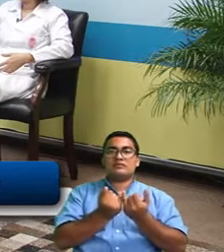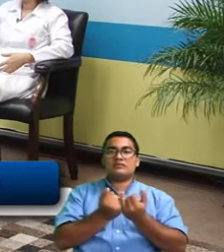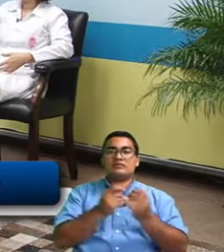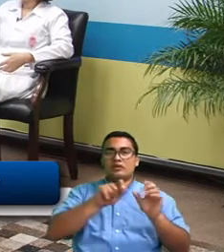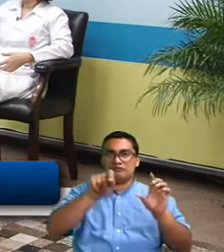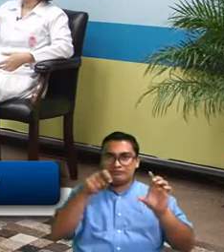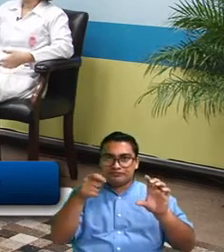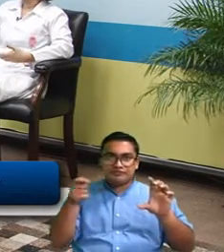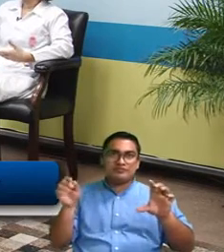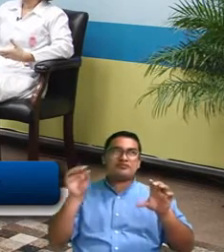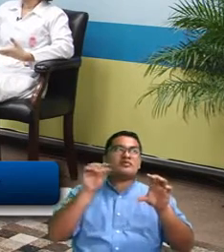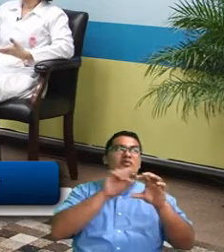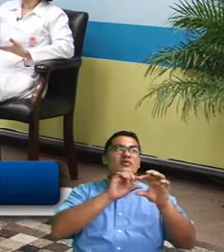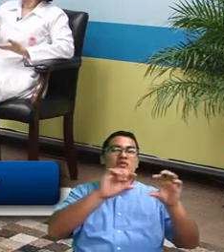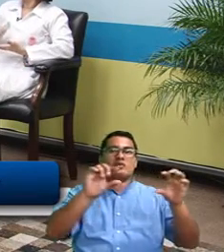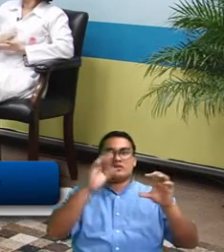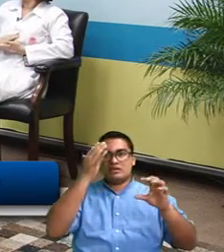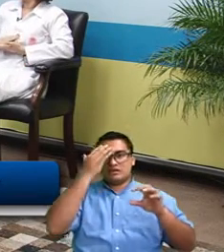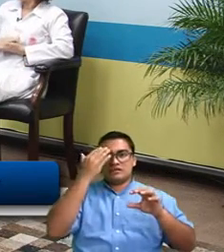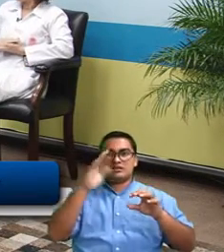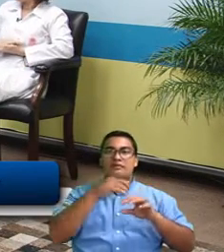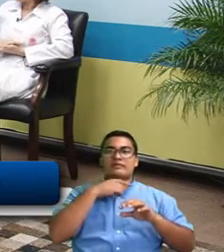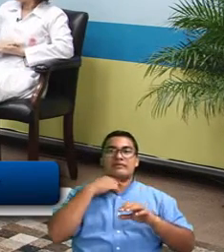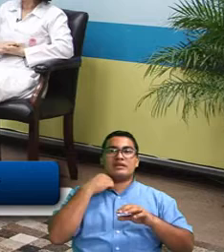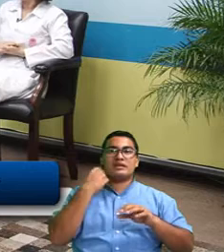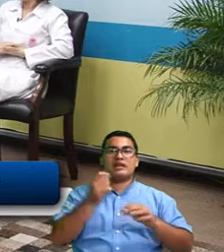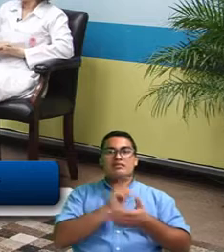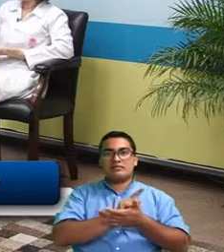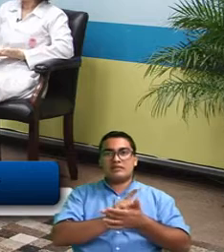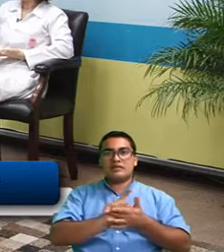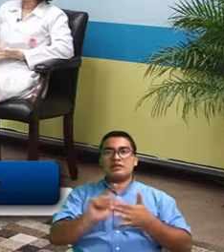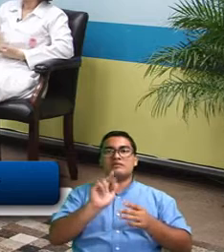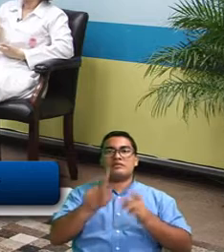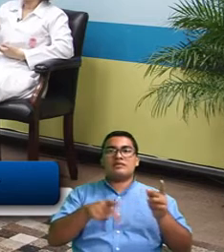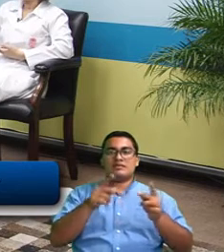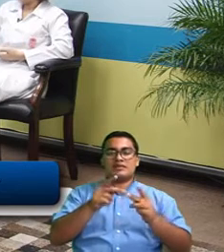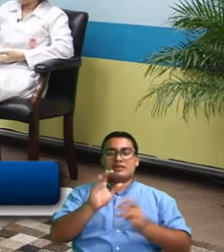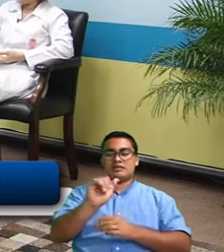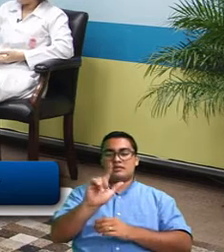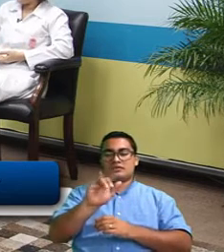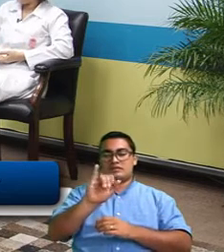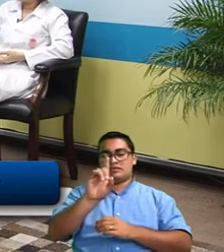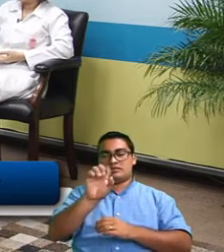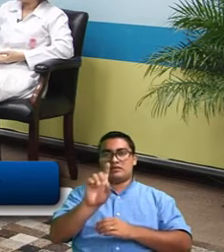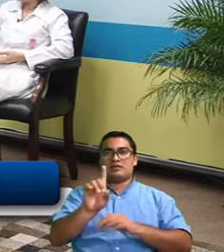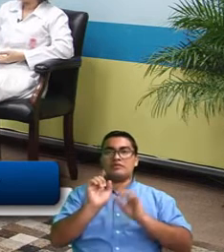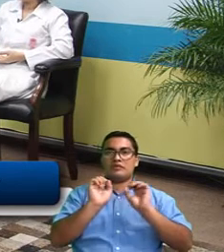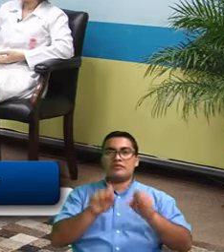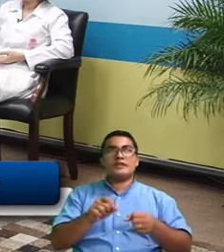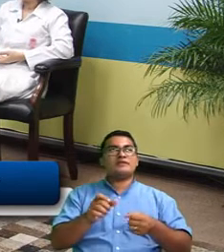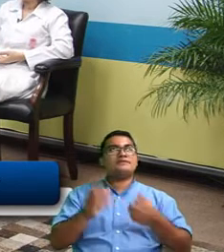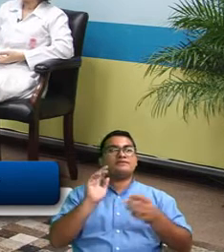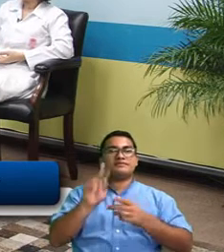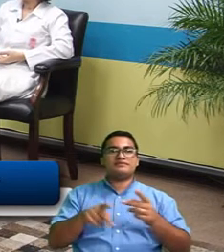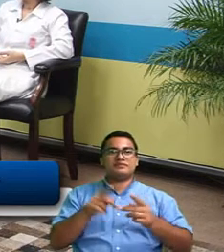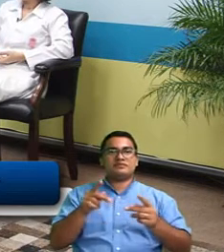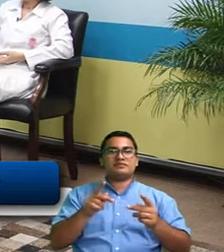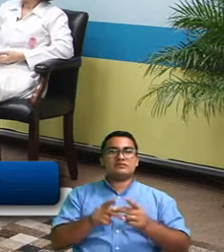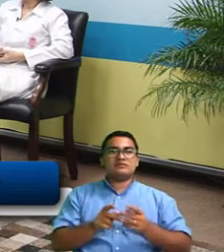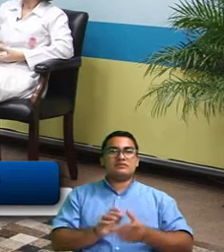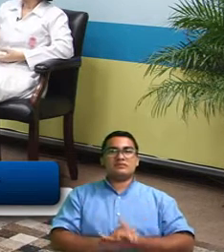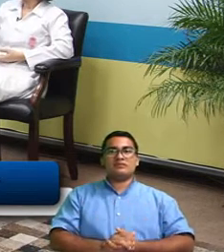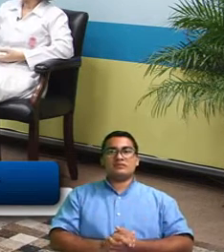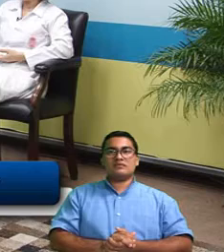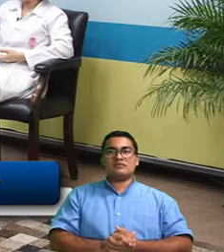la muestra para tratar de mandar una muestra de calidad y que pueda ser leída asertivamente. Ya, yeah.